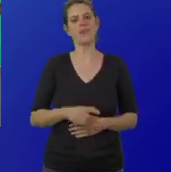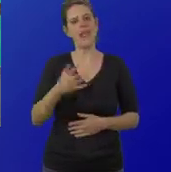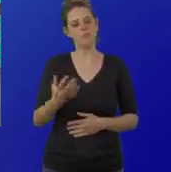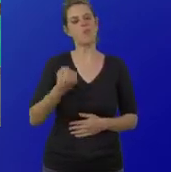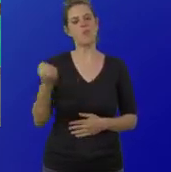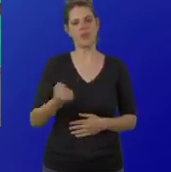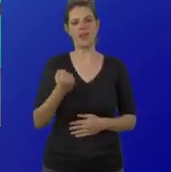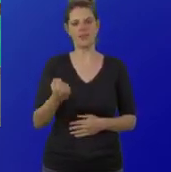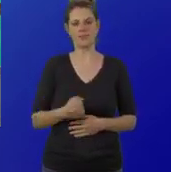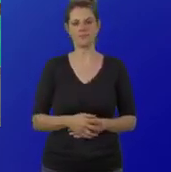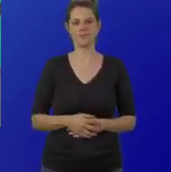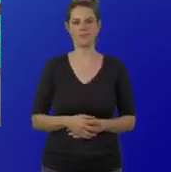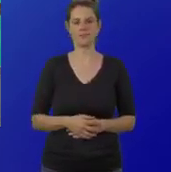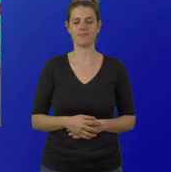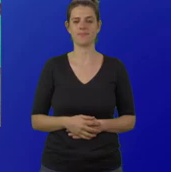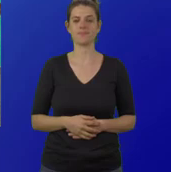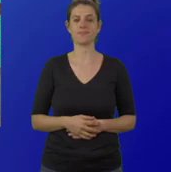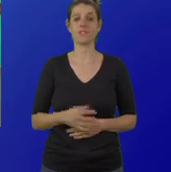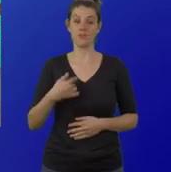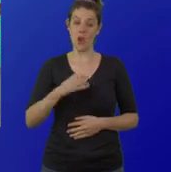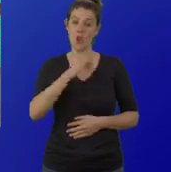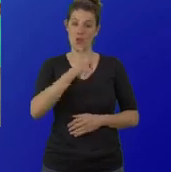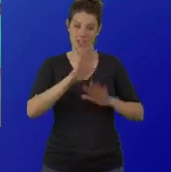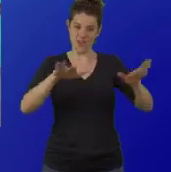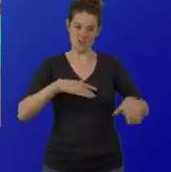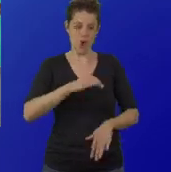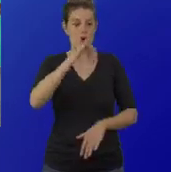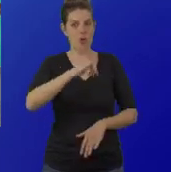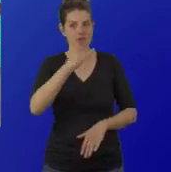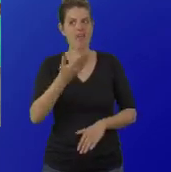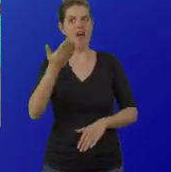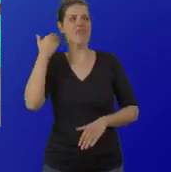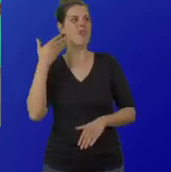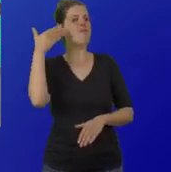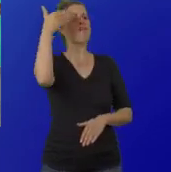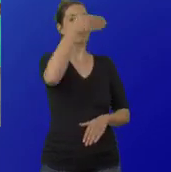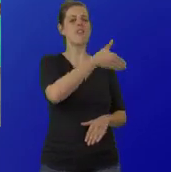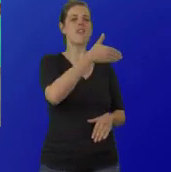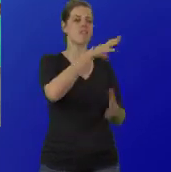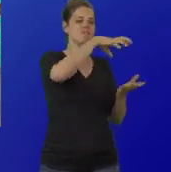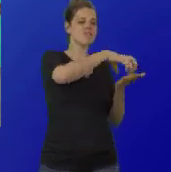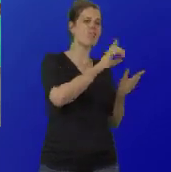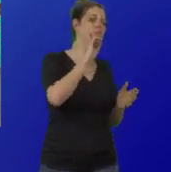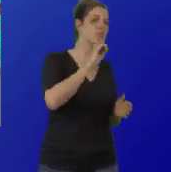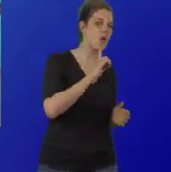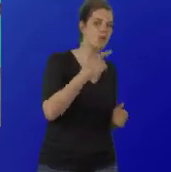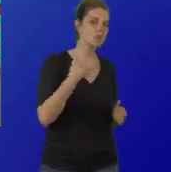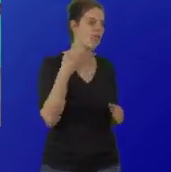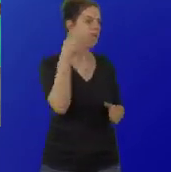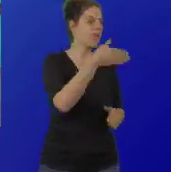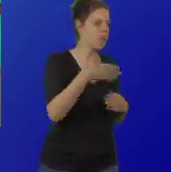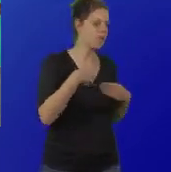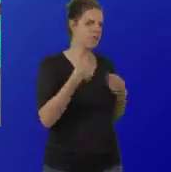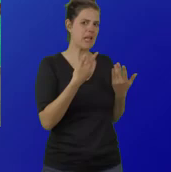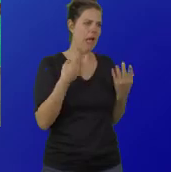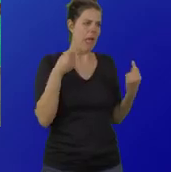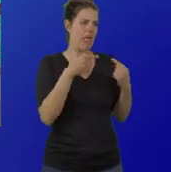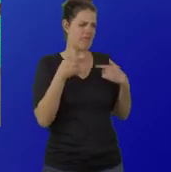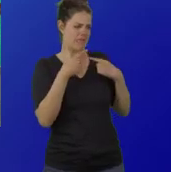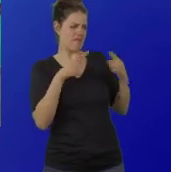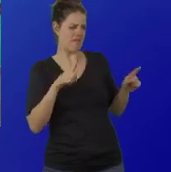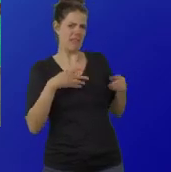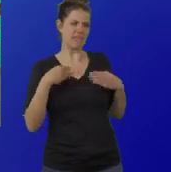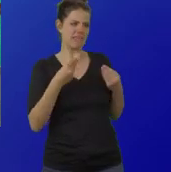es importante desde que les conté cuando yo me sentí diferente dentro de una comunidad de sordos y ellos mismos